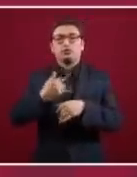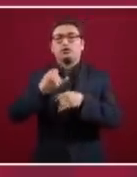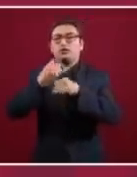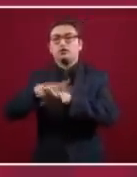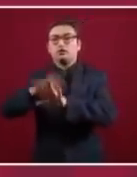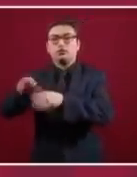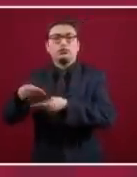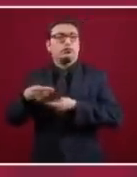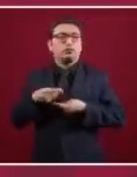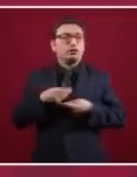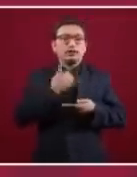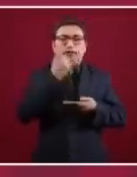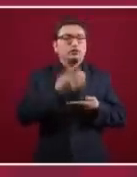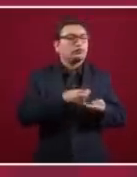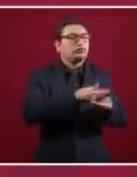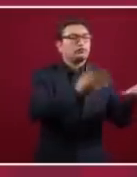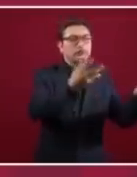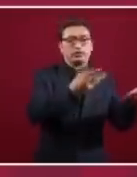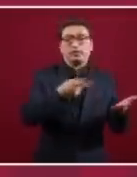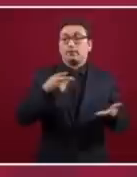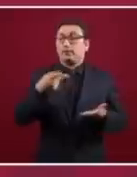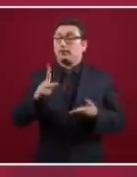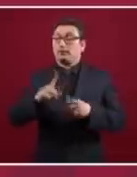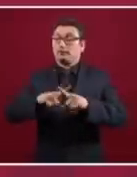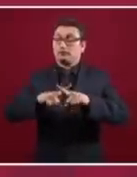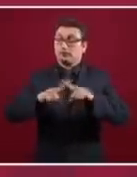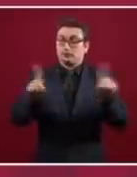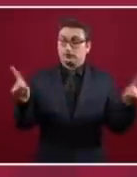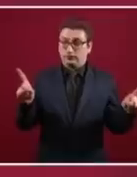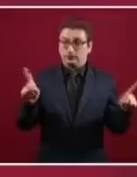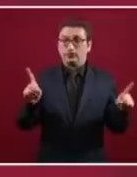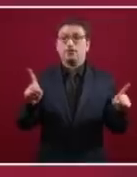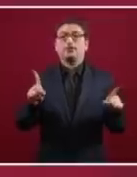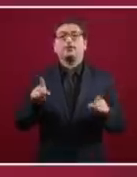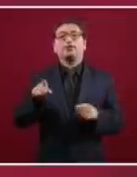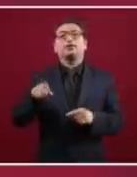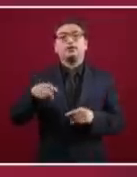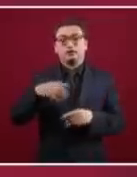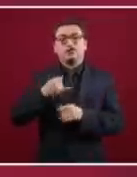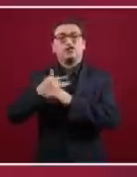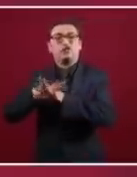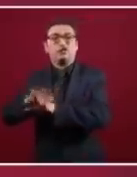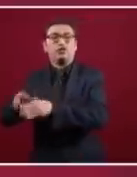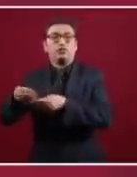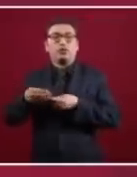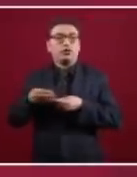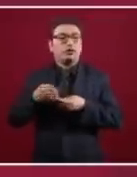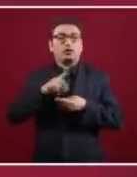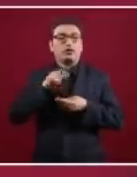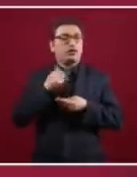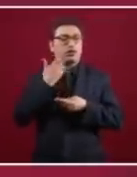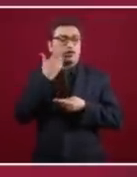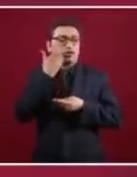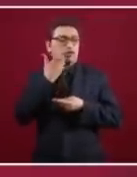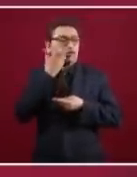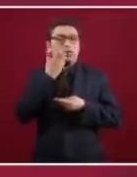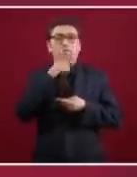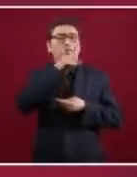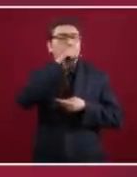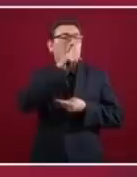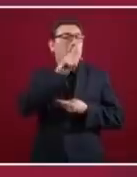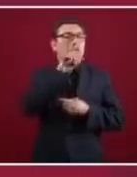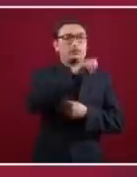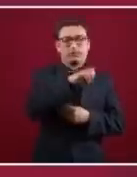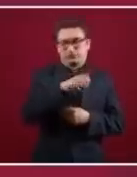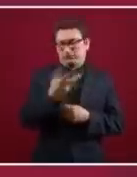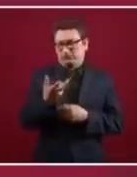correcta y otra muy distinta es tener la intención de mentir que